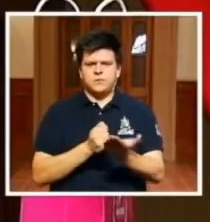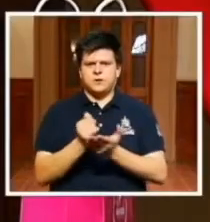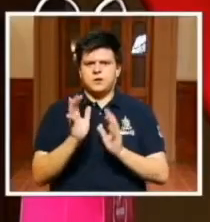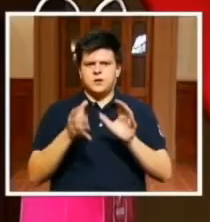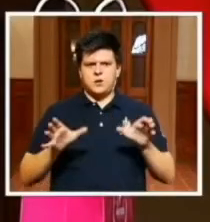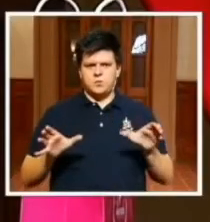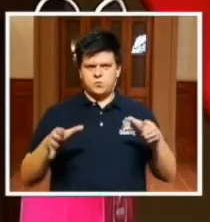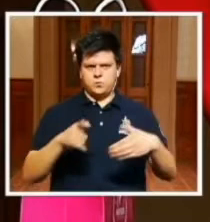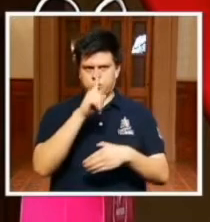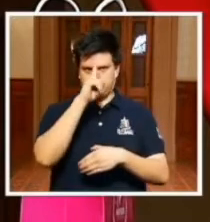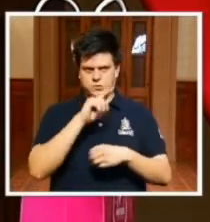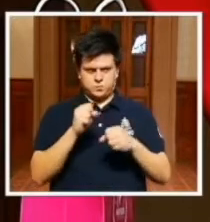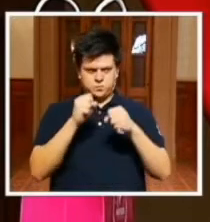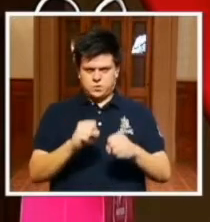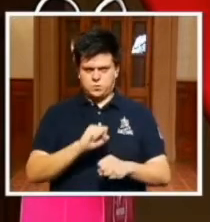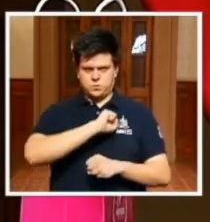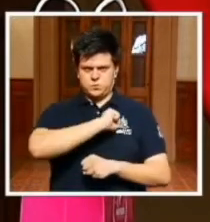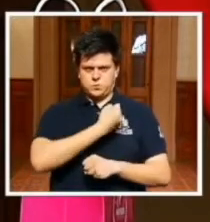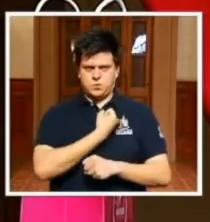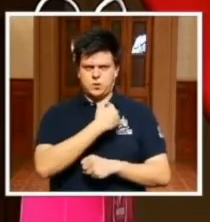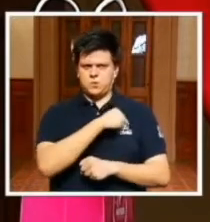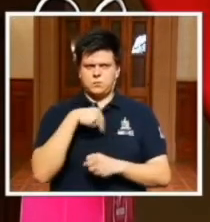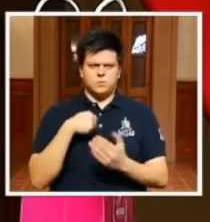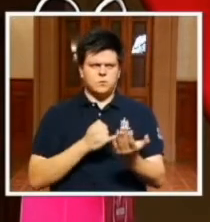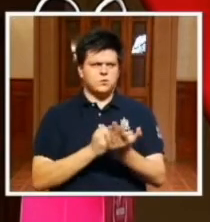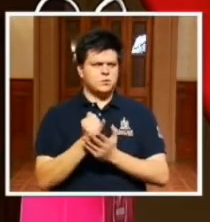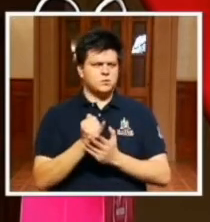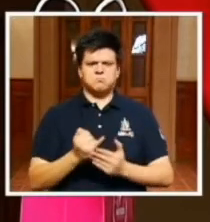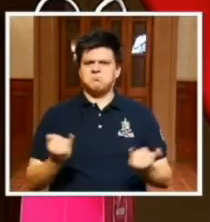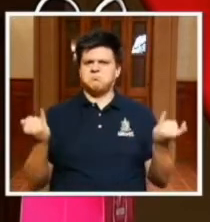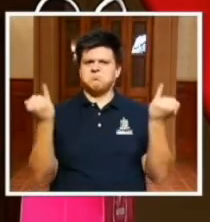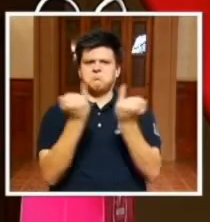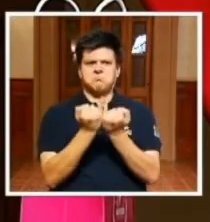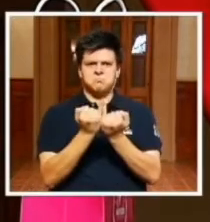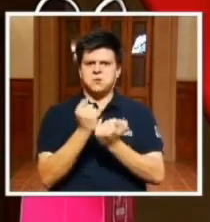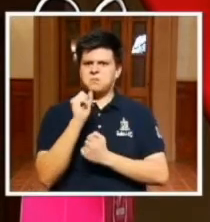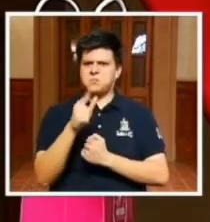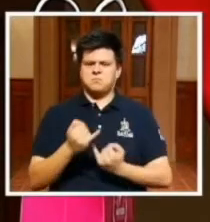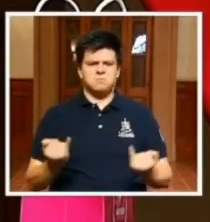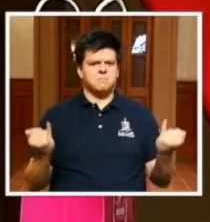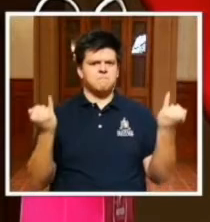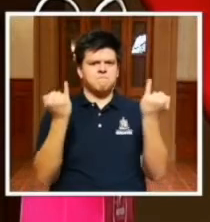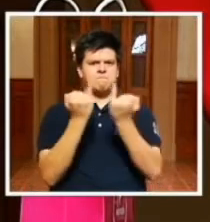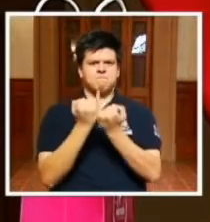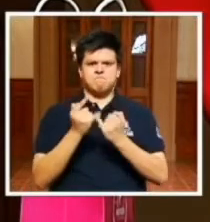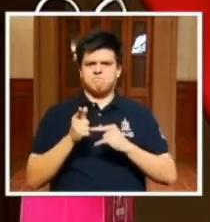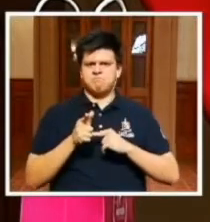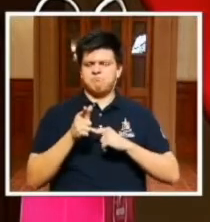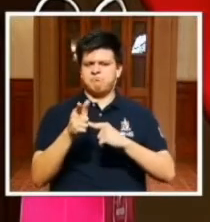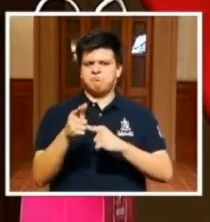consejo de seguridad en salud que los mantenemos firmes vamos a continuar igual con lo mismo